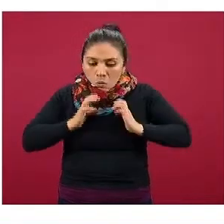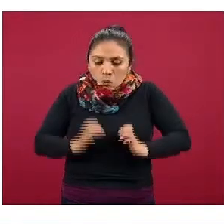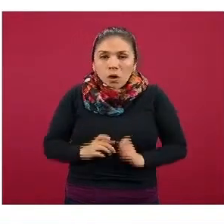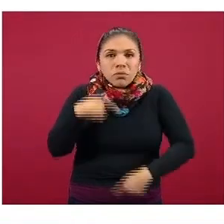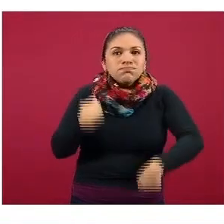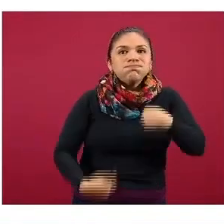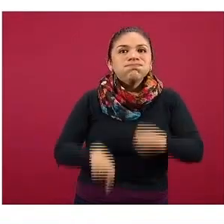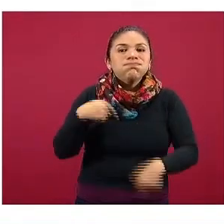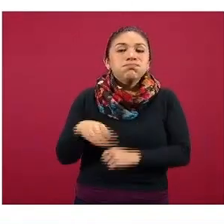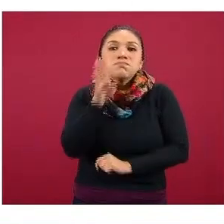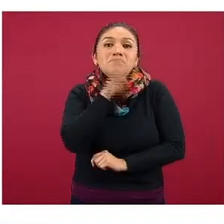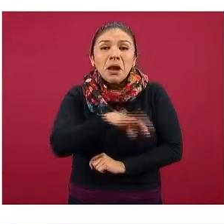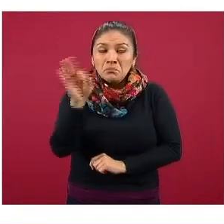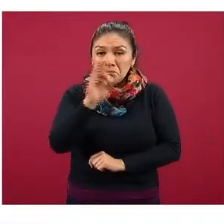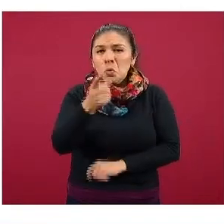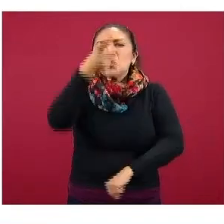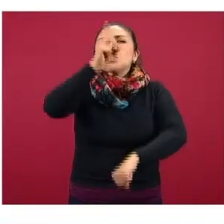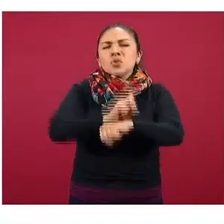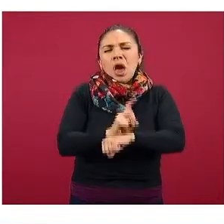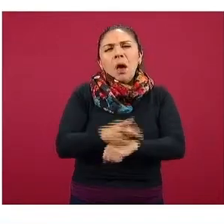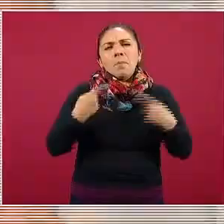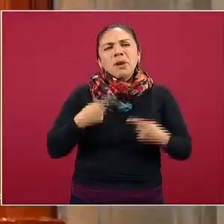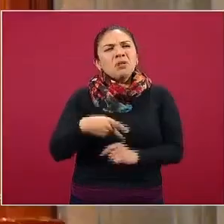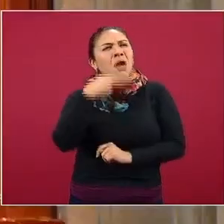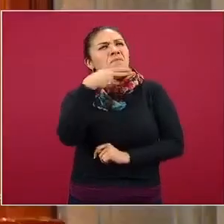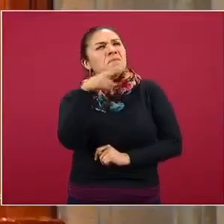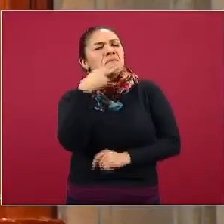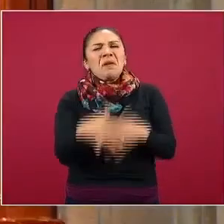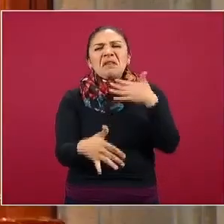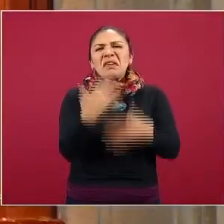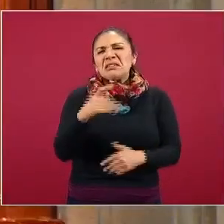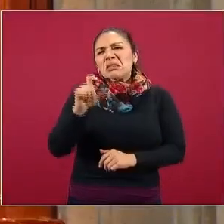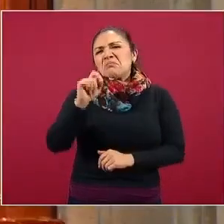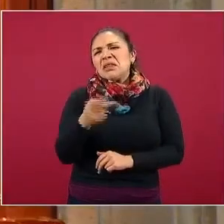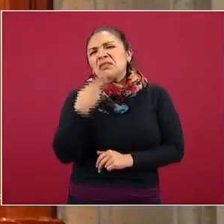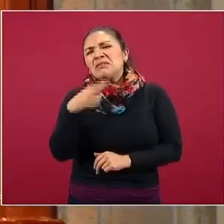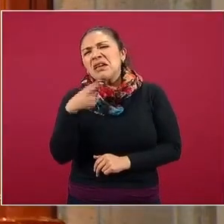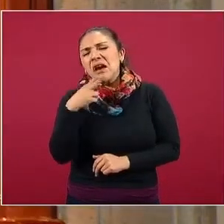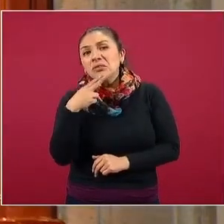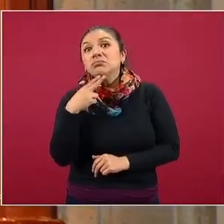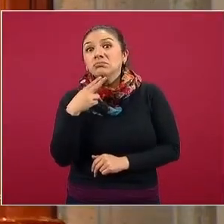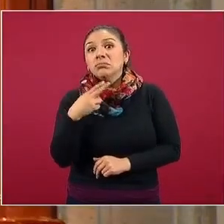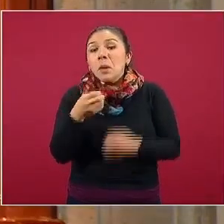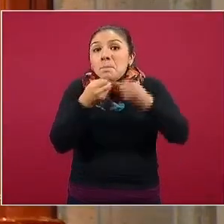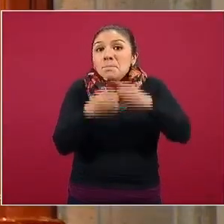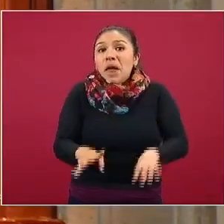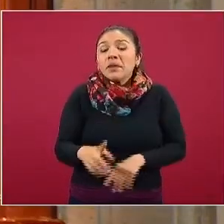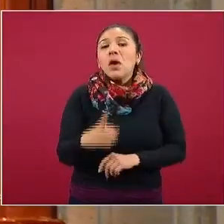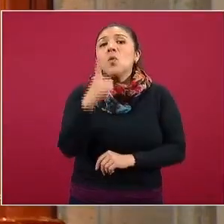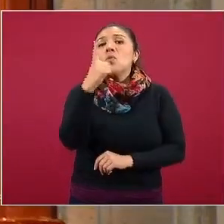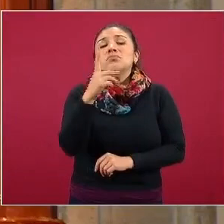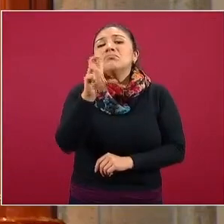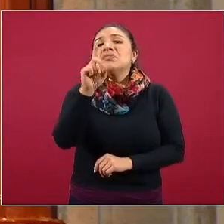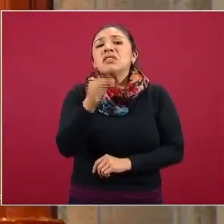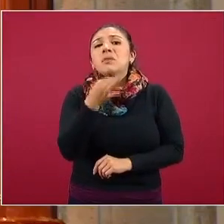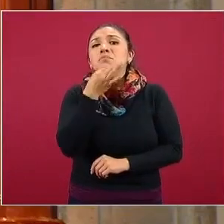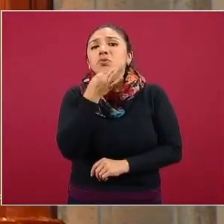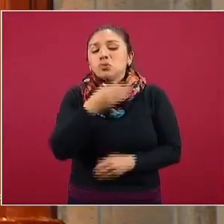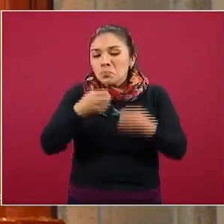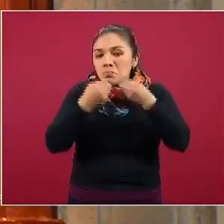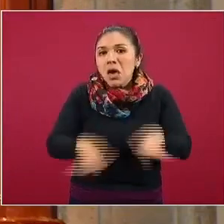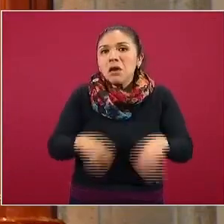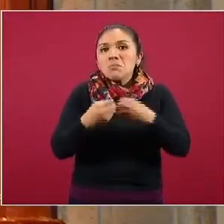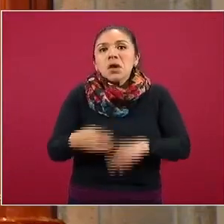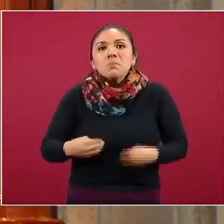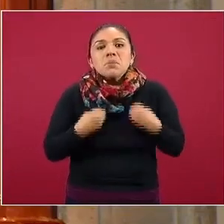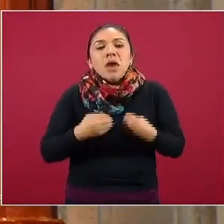que alguien que fuma entre 15 y 20 cigarros diarios pierde 10 microvidas al día. Una microvida son 30 minutos. O sea, quien